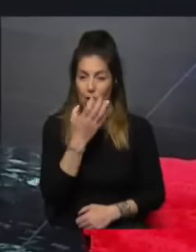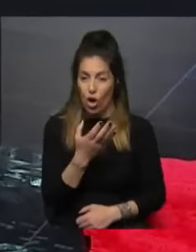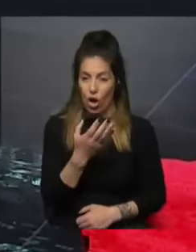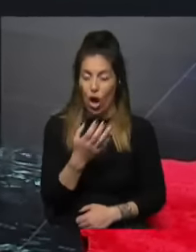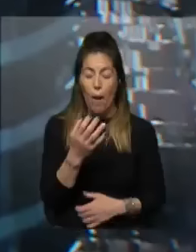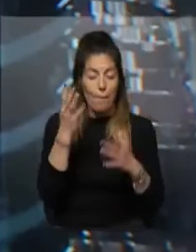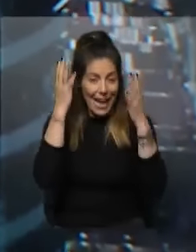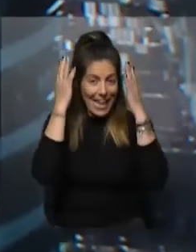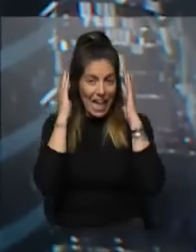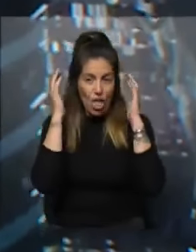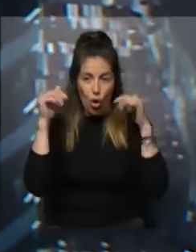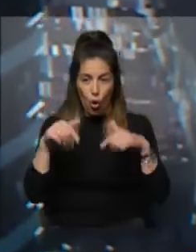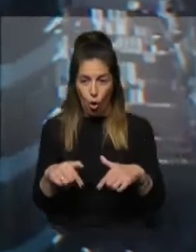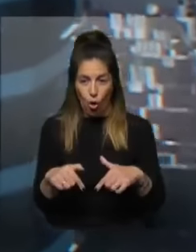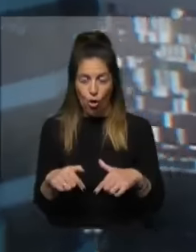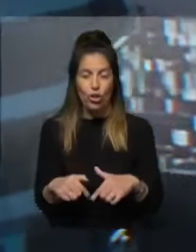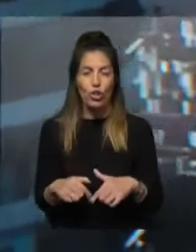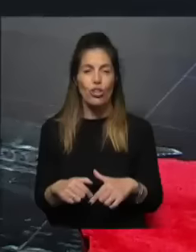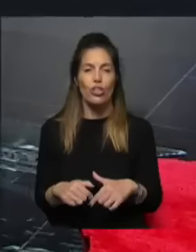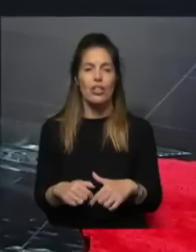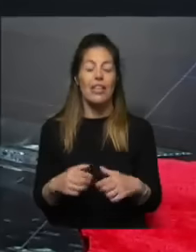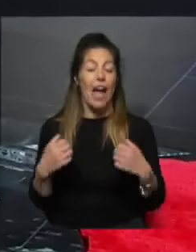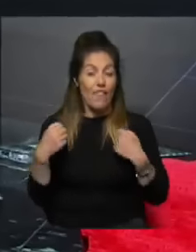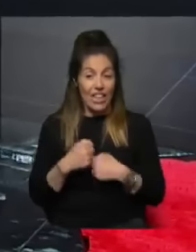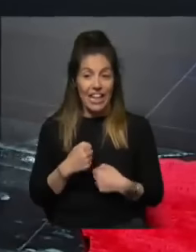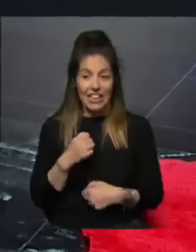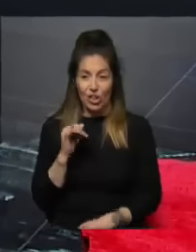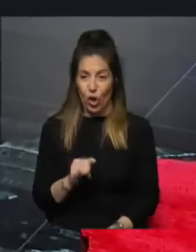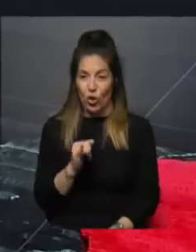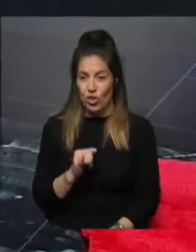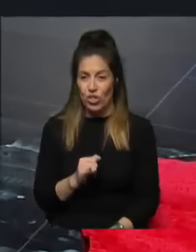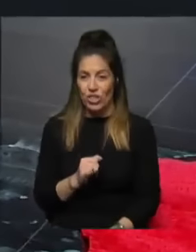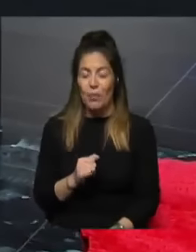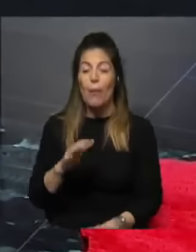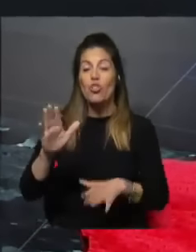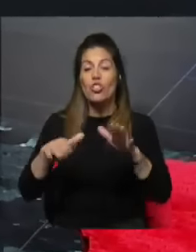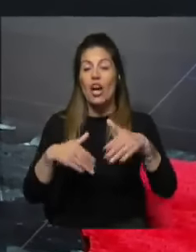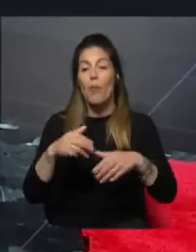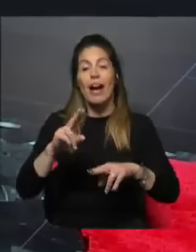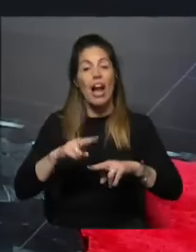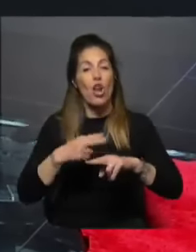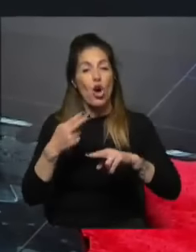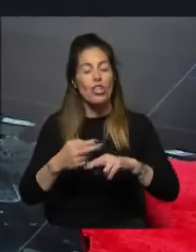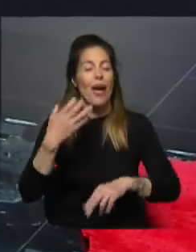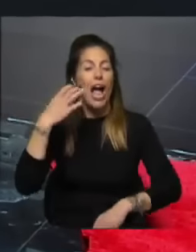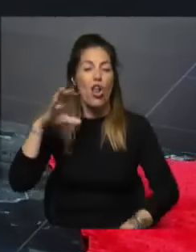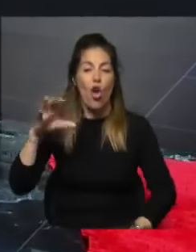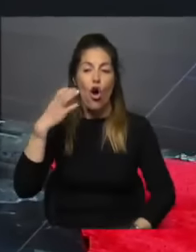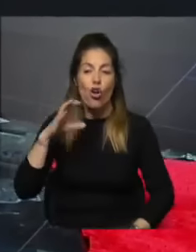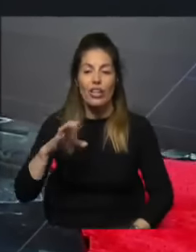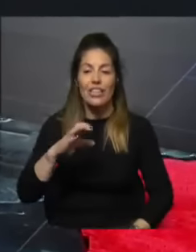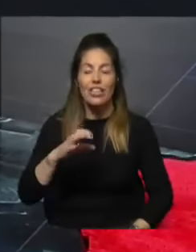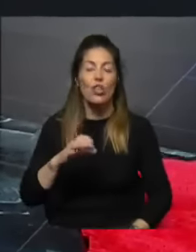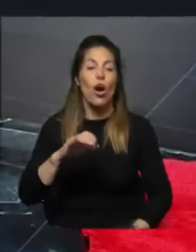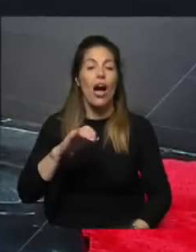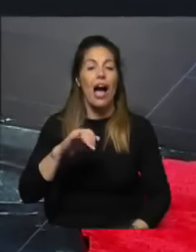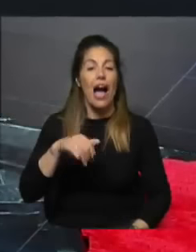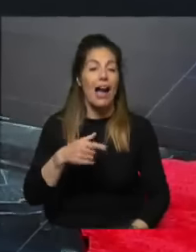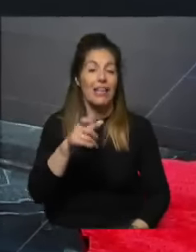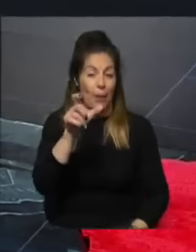el día de hoy, por ejemplo. Frentano. Está abrigadito. Sí, señores. Vamos a convocar nuevamente a los gritos al señor de